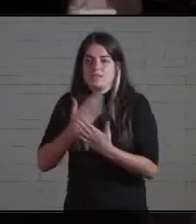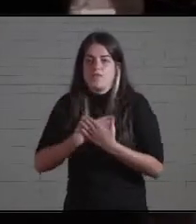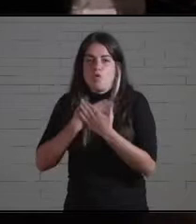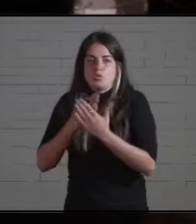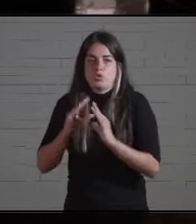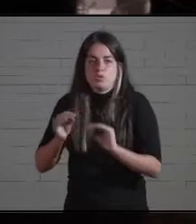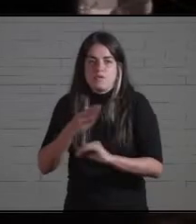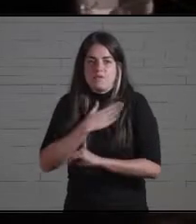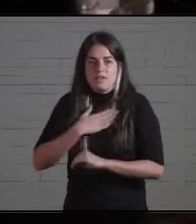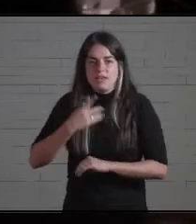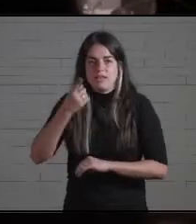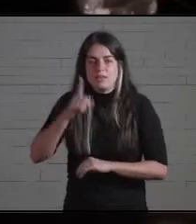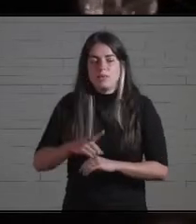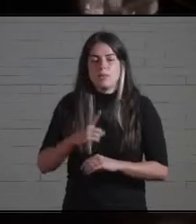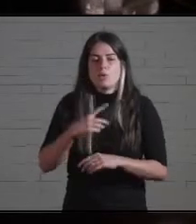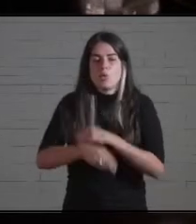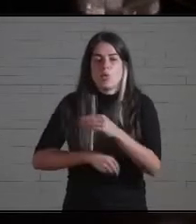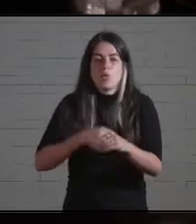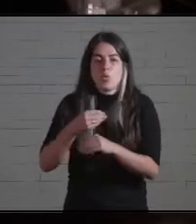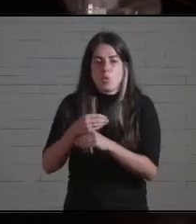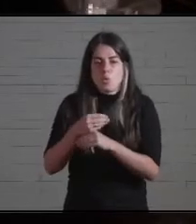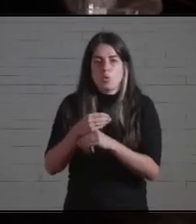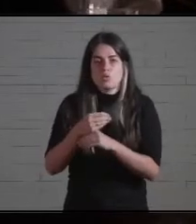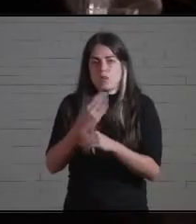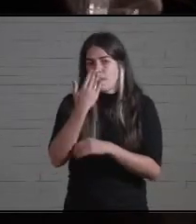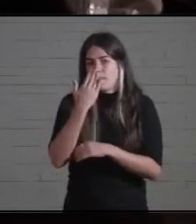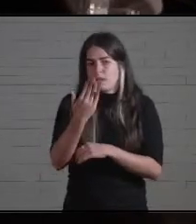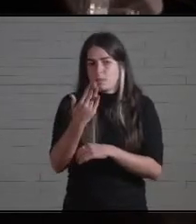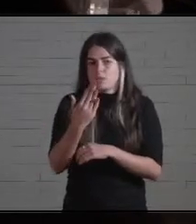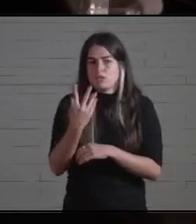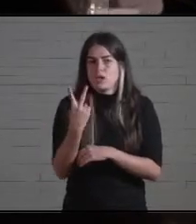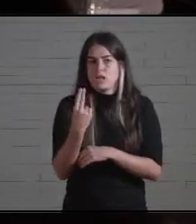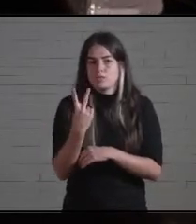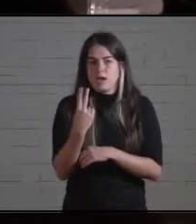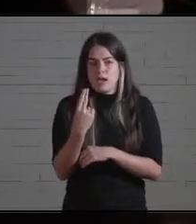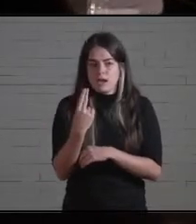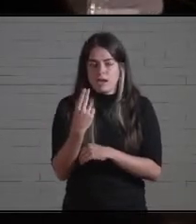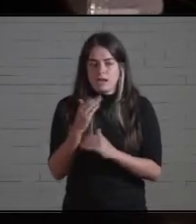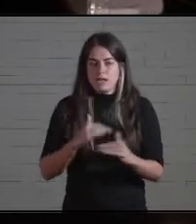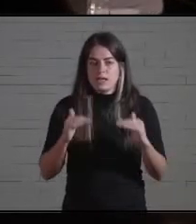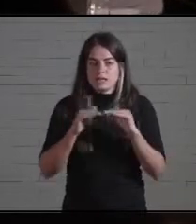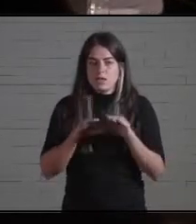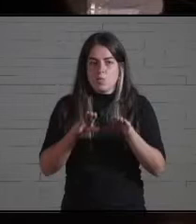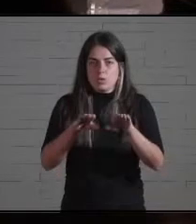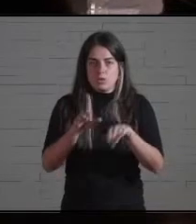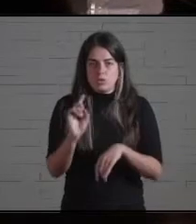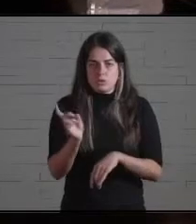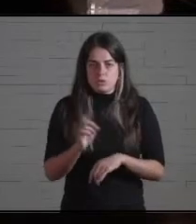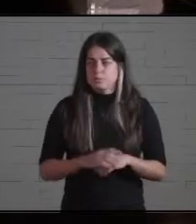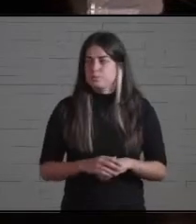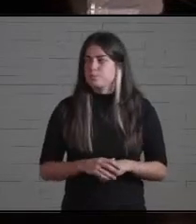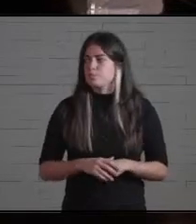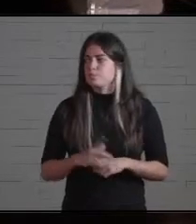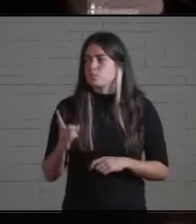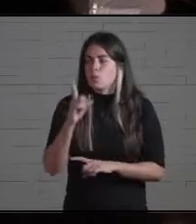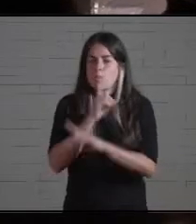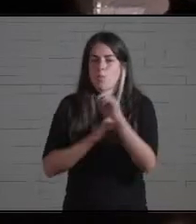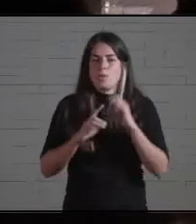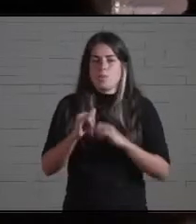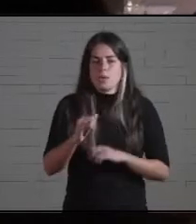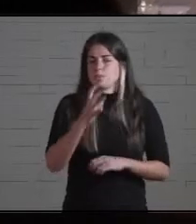se permita el uso no simultáneo del permiso en las parejas. Aquí tenemos un problema porque